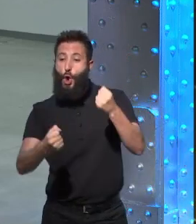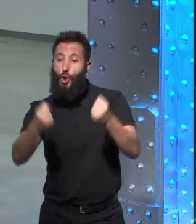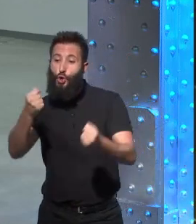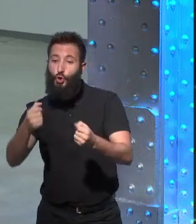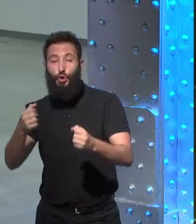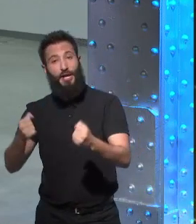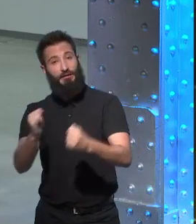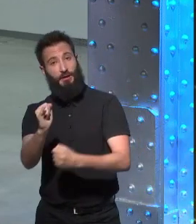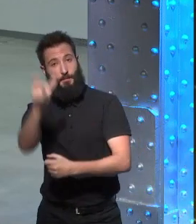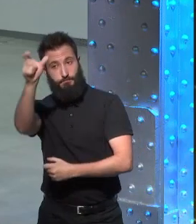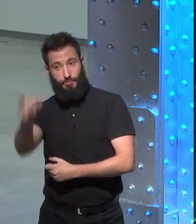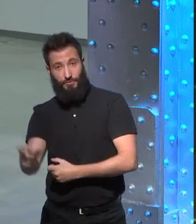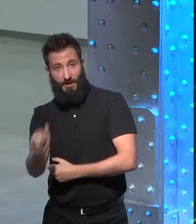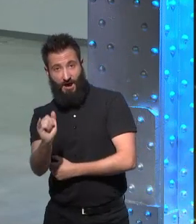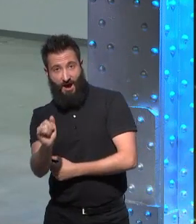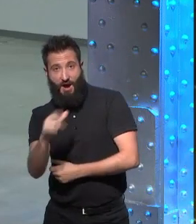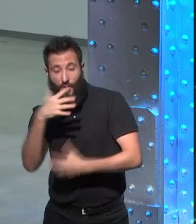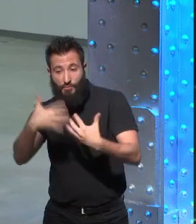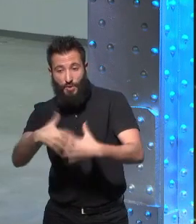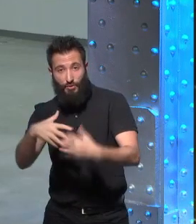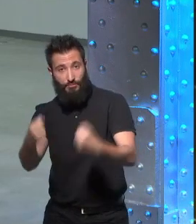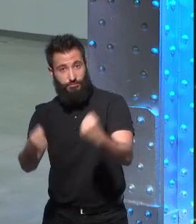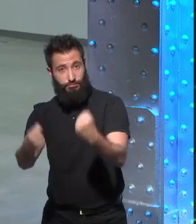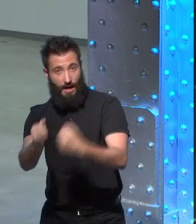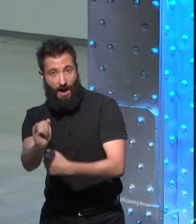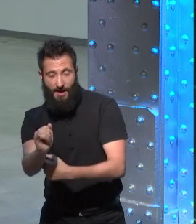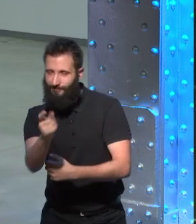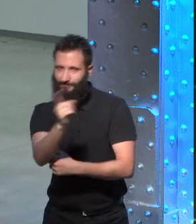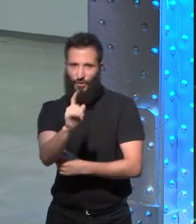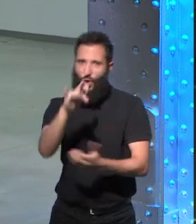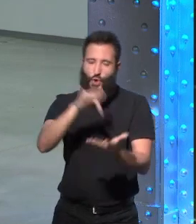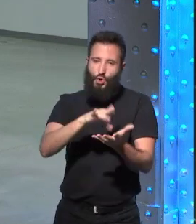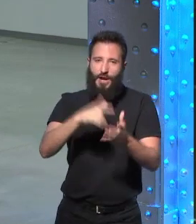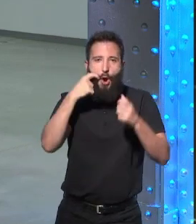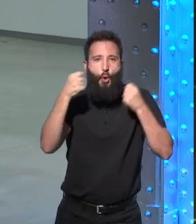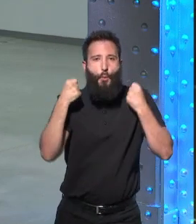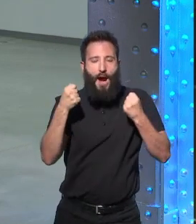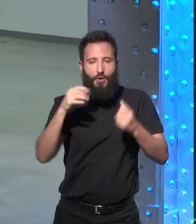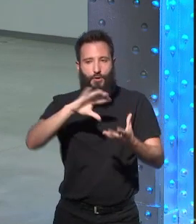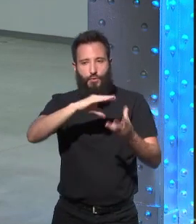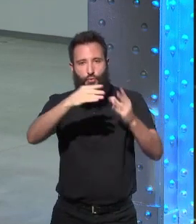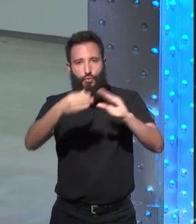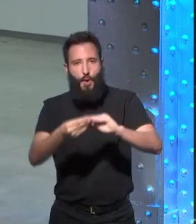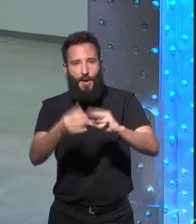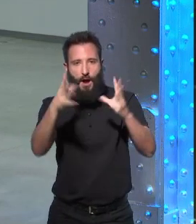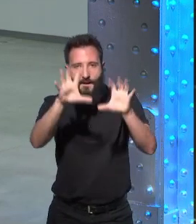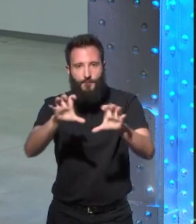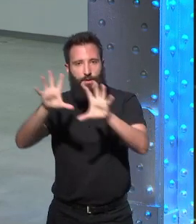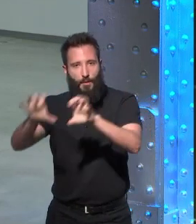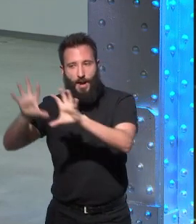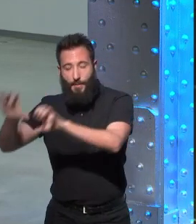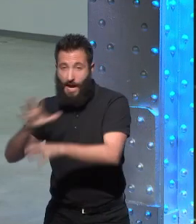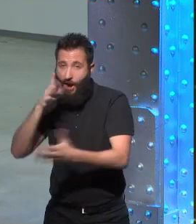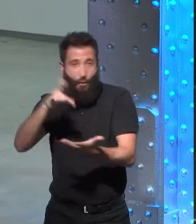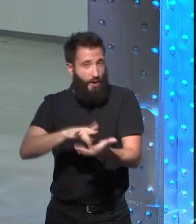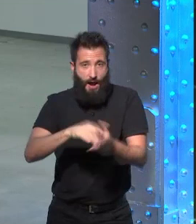para coches a motor en esa época? No. Bueno, pues el ser humano aprendió. Ahora también puede aprender.